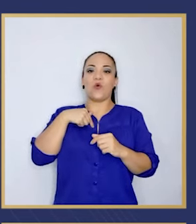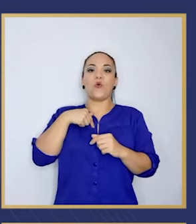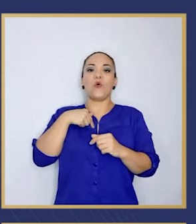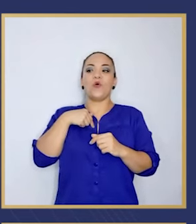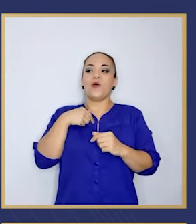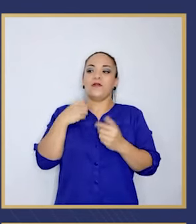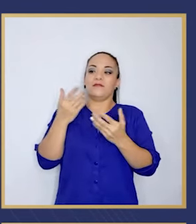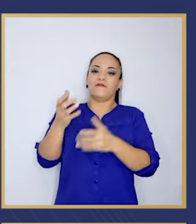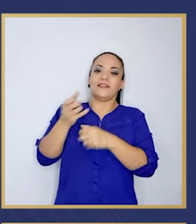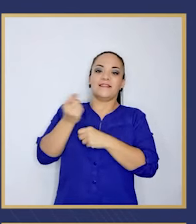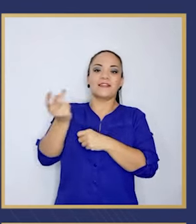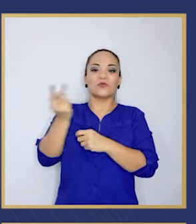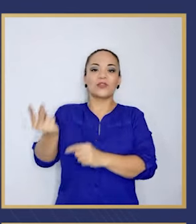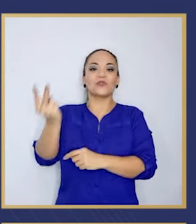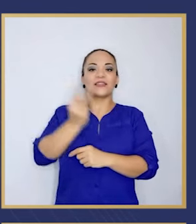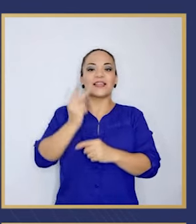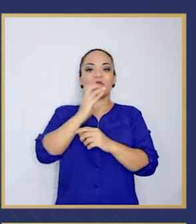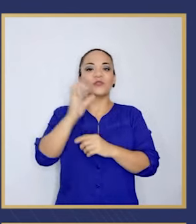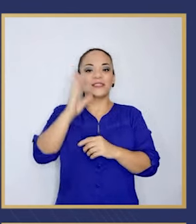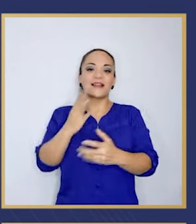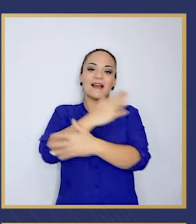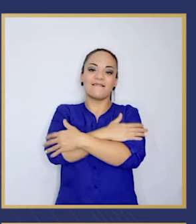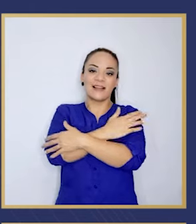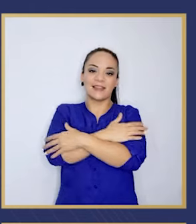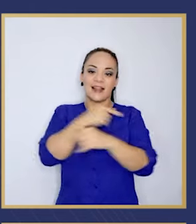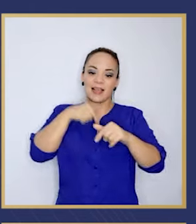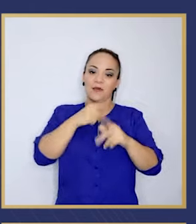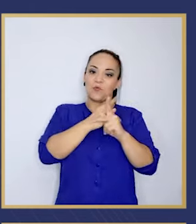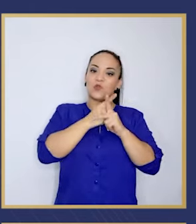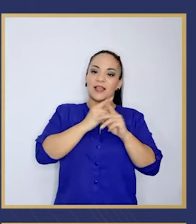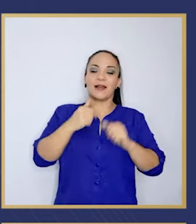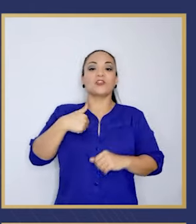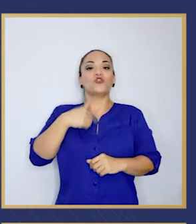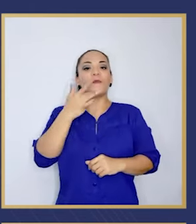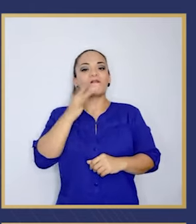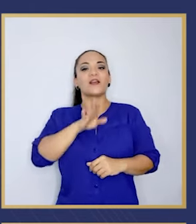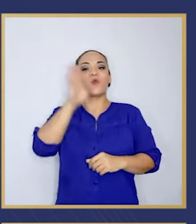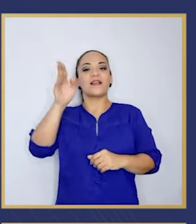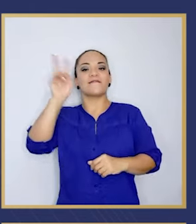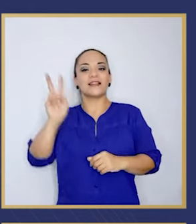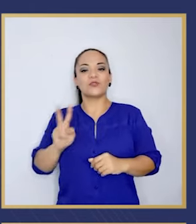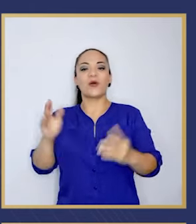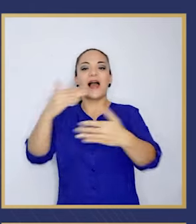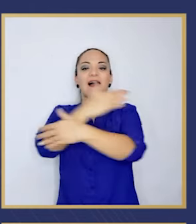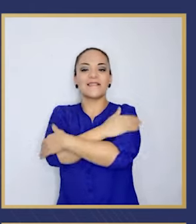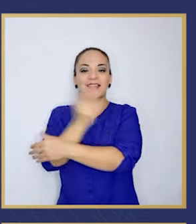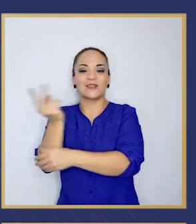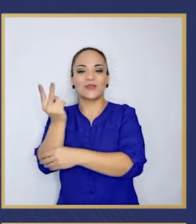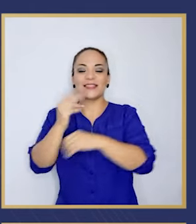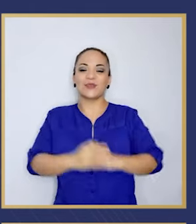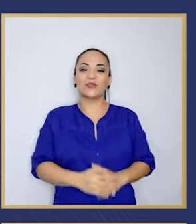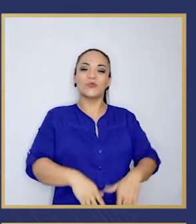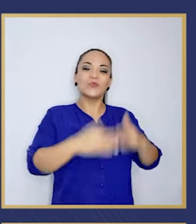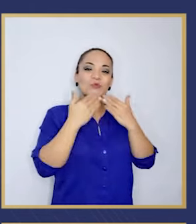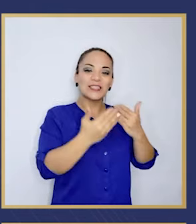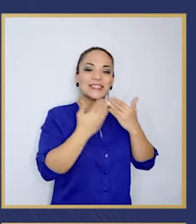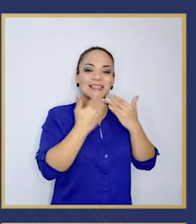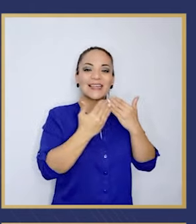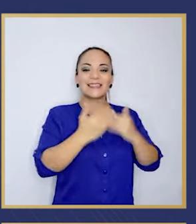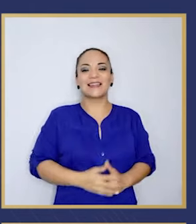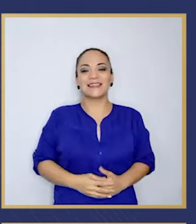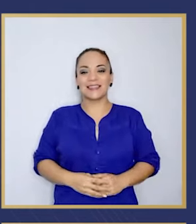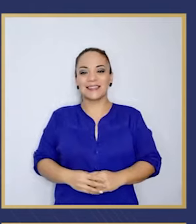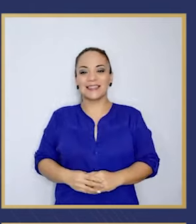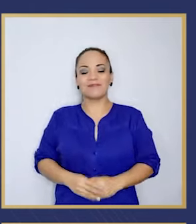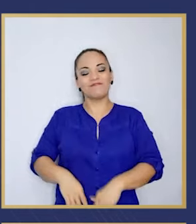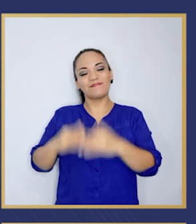que ver en Costa Rica y darles un abrazo. Me encantaría ir a Venezuela a darles un abrazo. ¿Ya? Muchísimas,